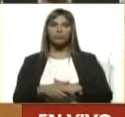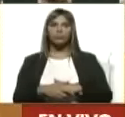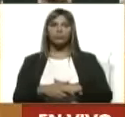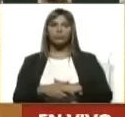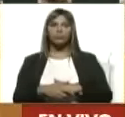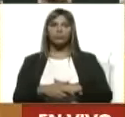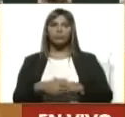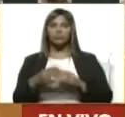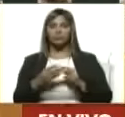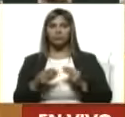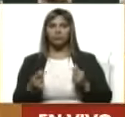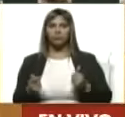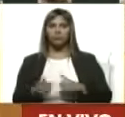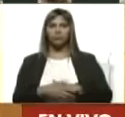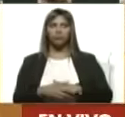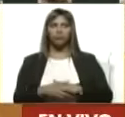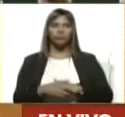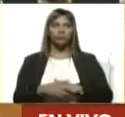fluido, dinámico, pues,